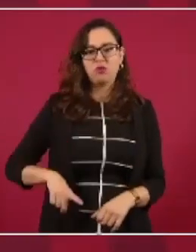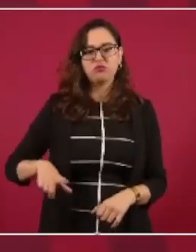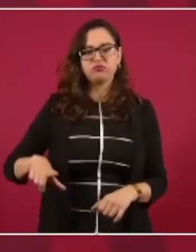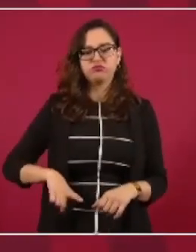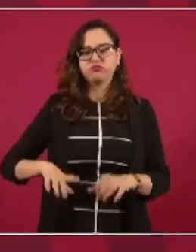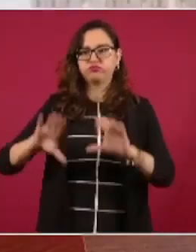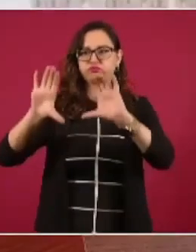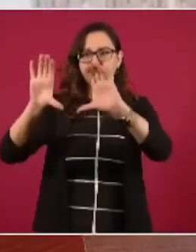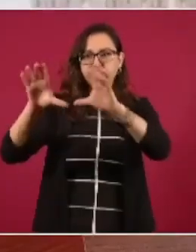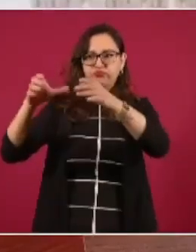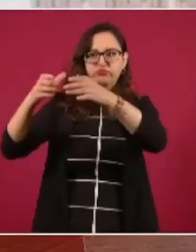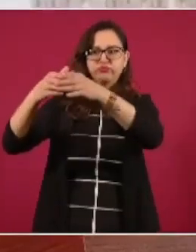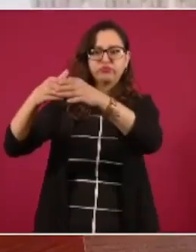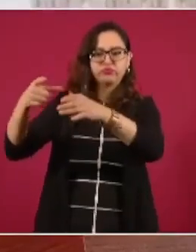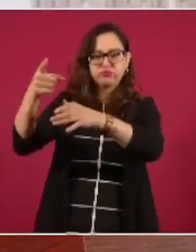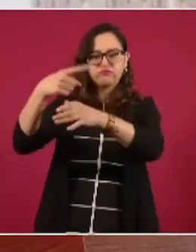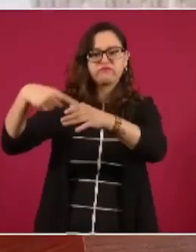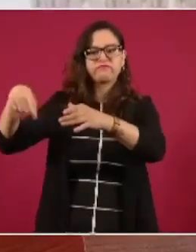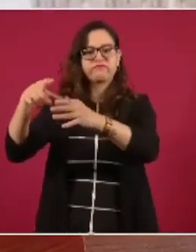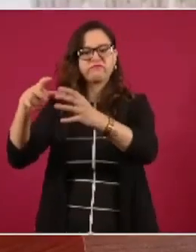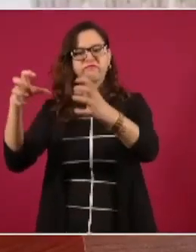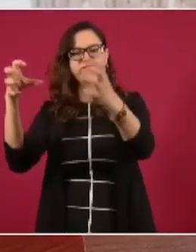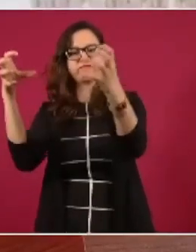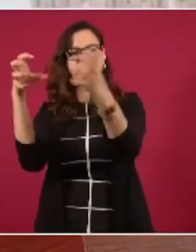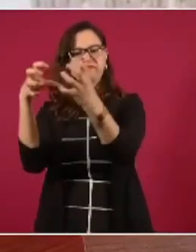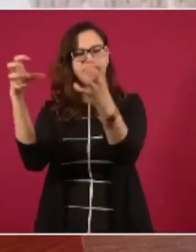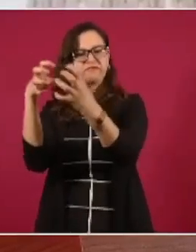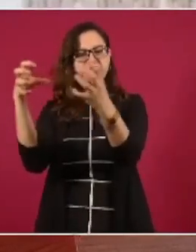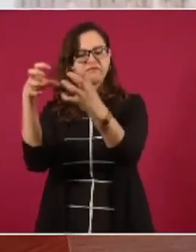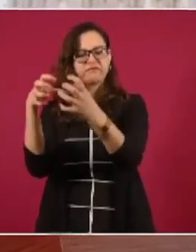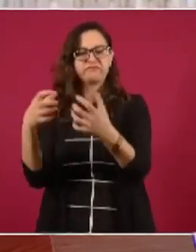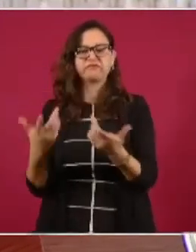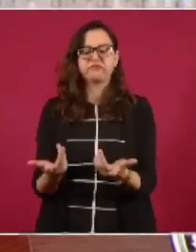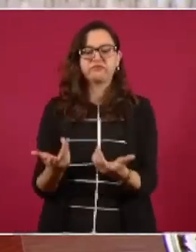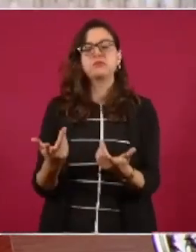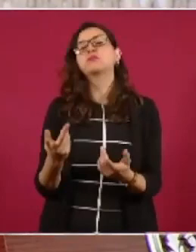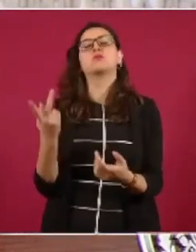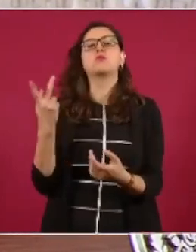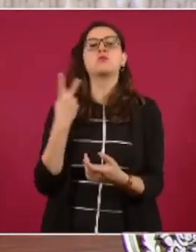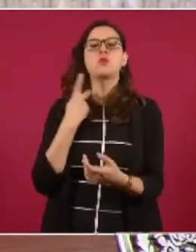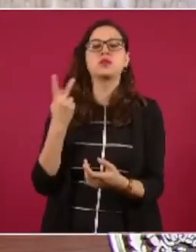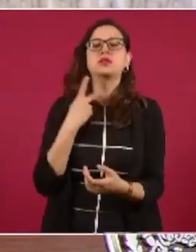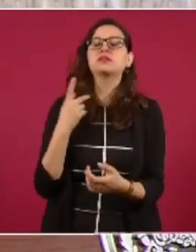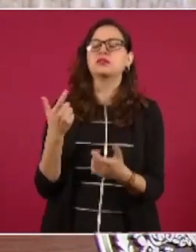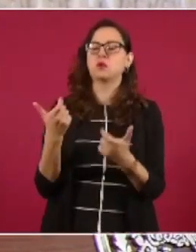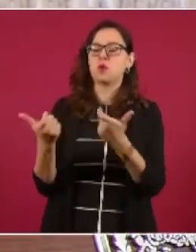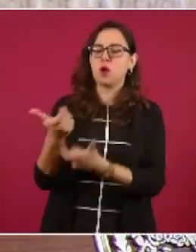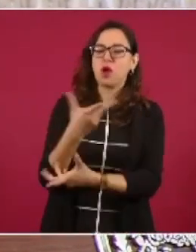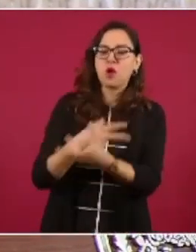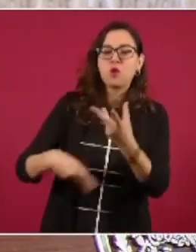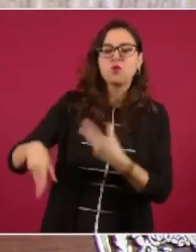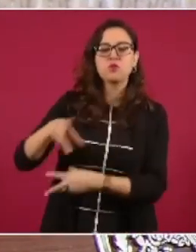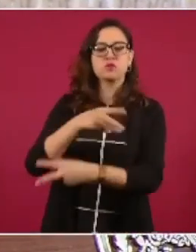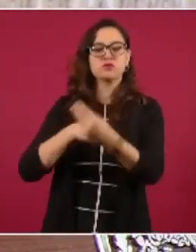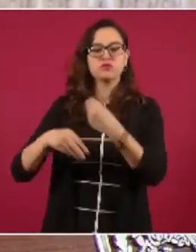en la cúpula del poder económico, del poder político.